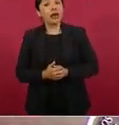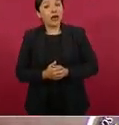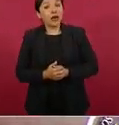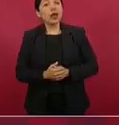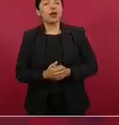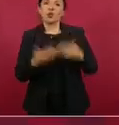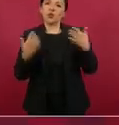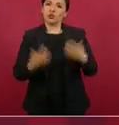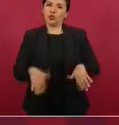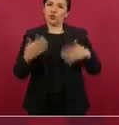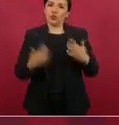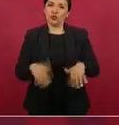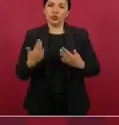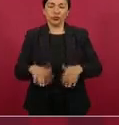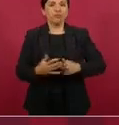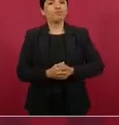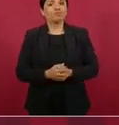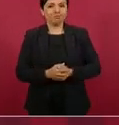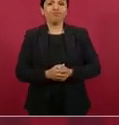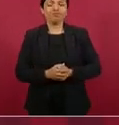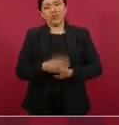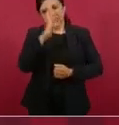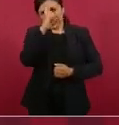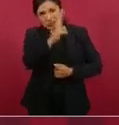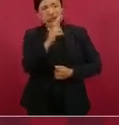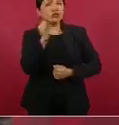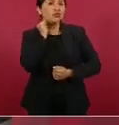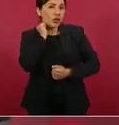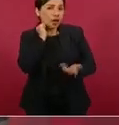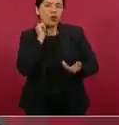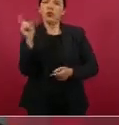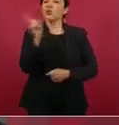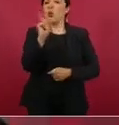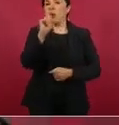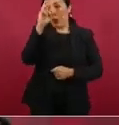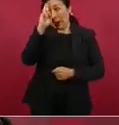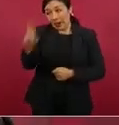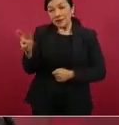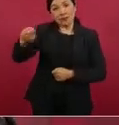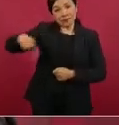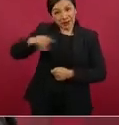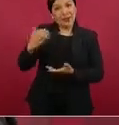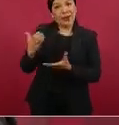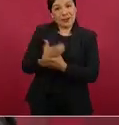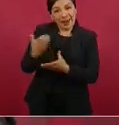Por respeto al Senado, no, por respeto a la cantina.